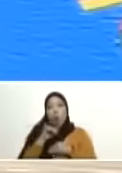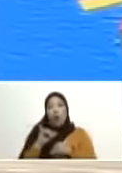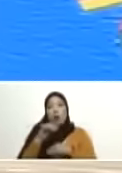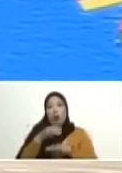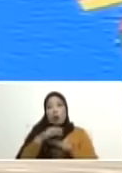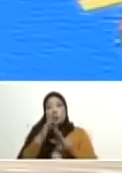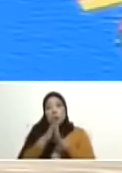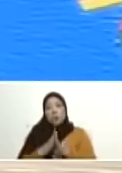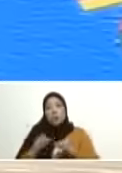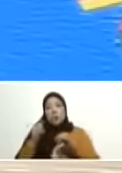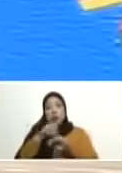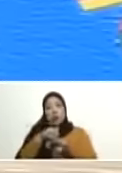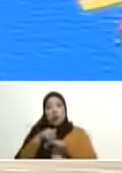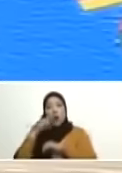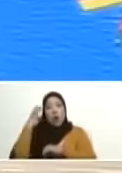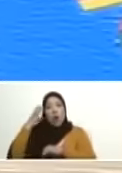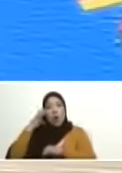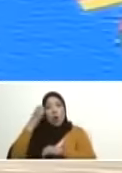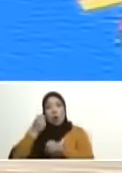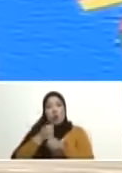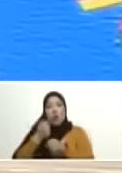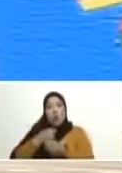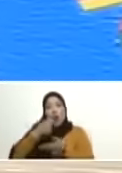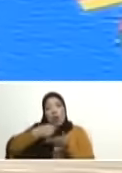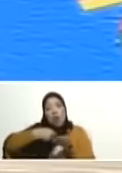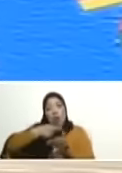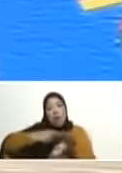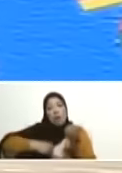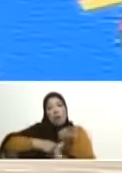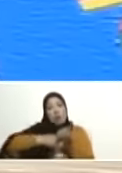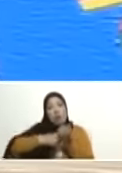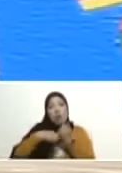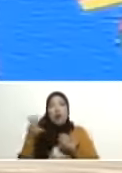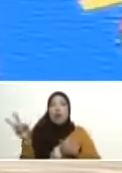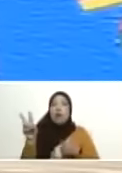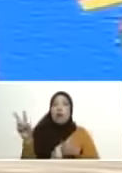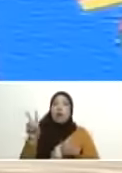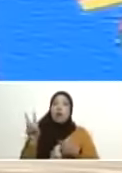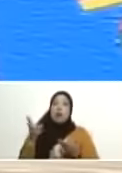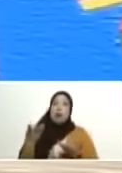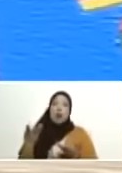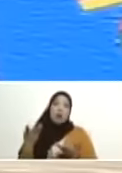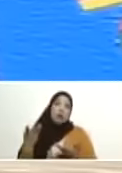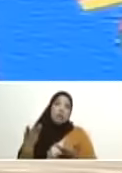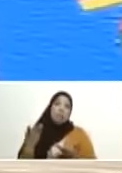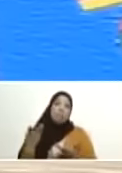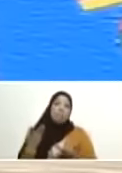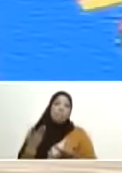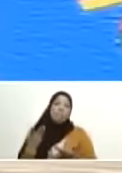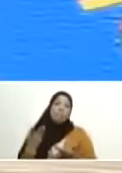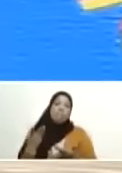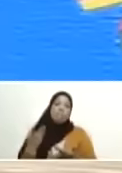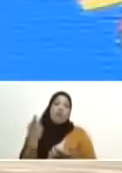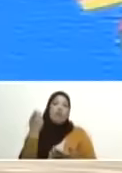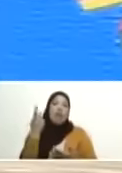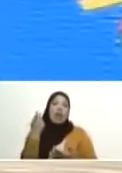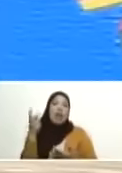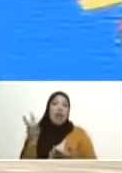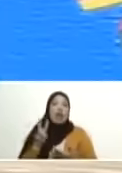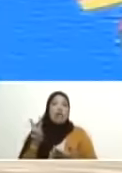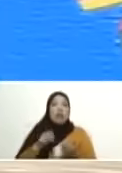tenía que contar con la venia, la firma, el apoyo de Venezuela. Y así no se